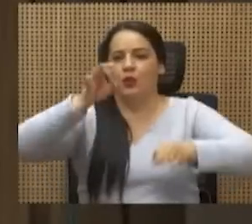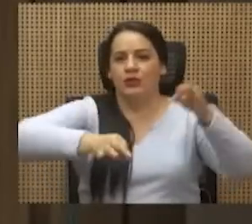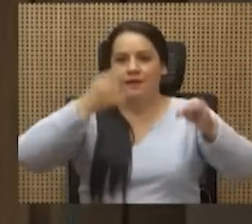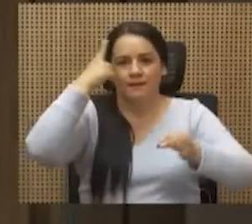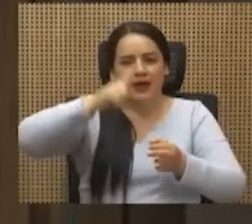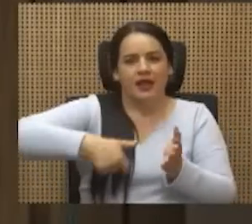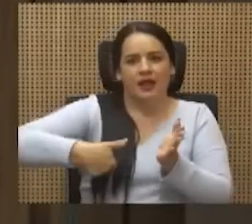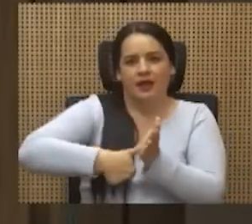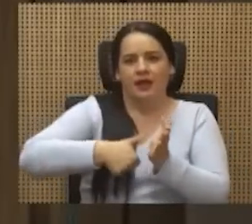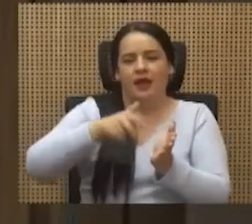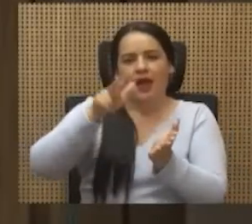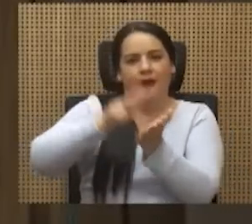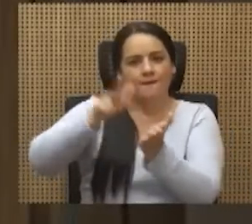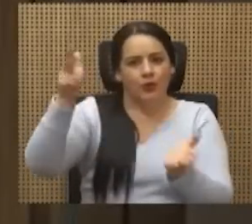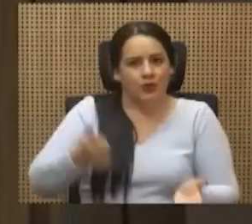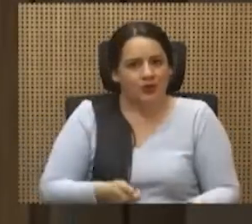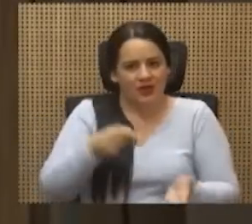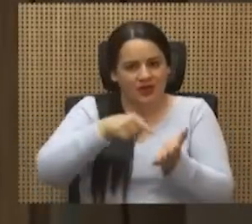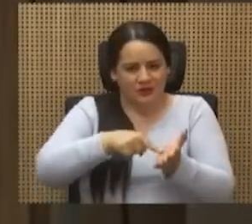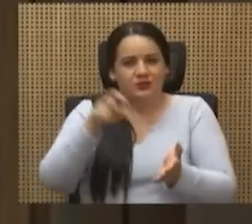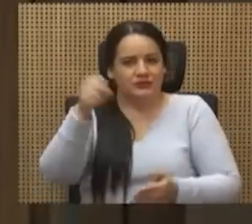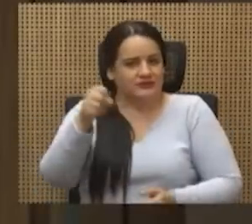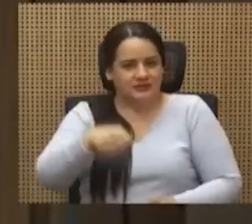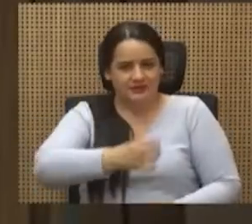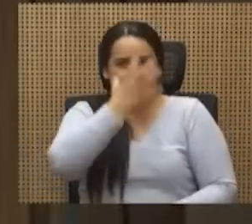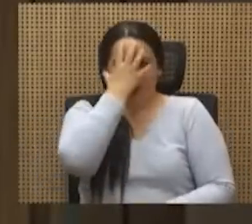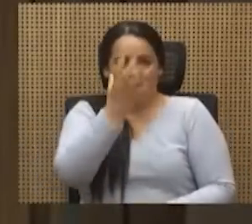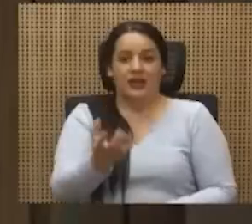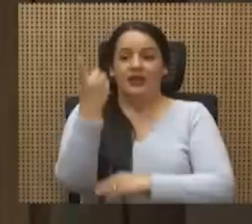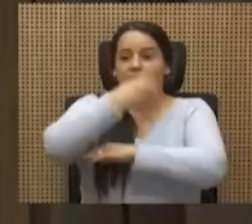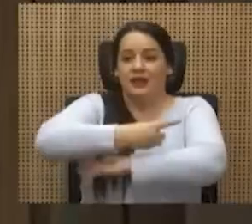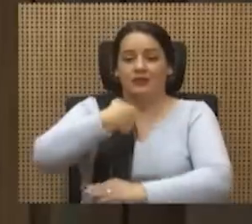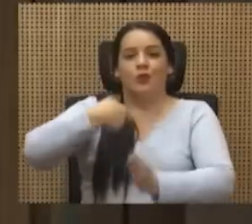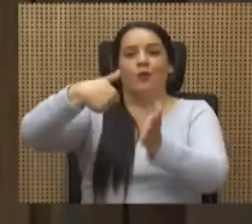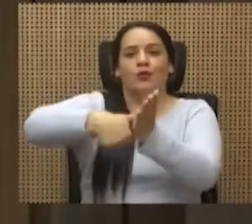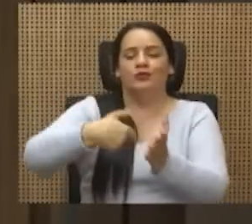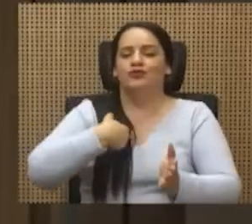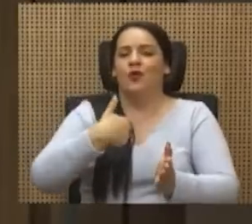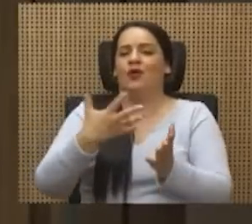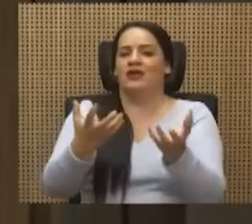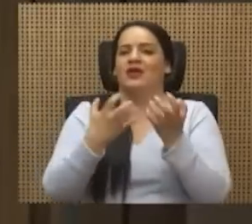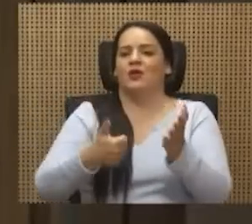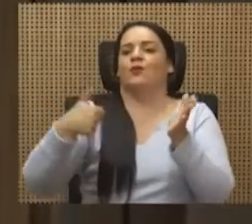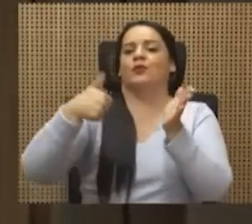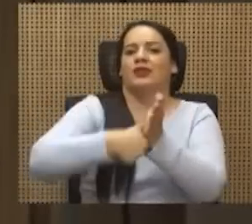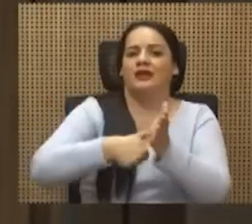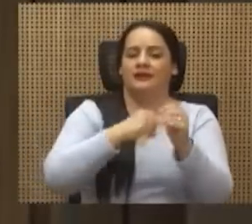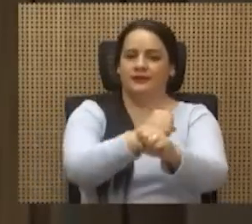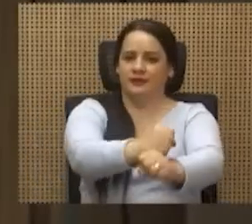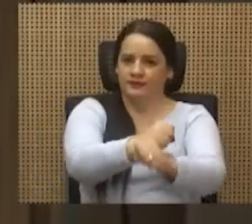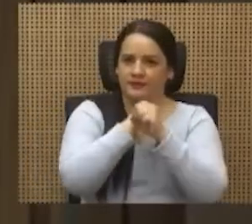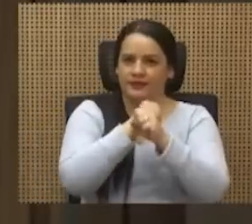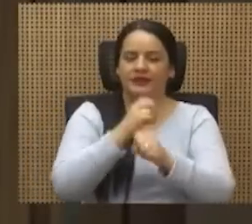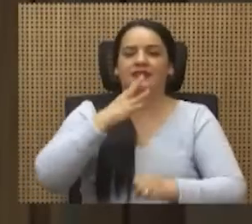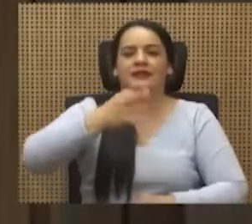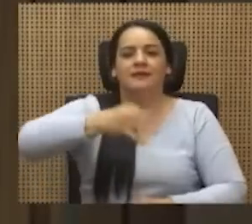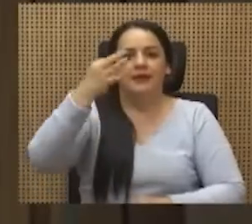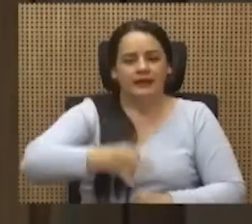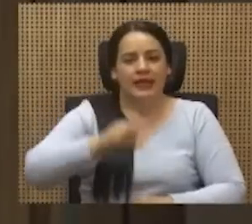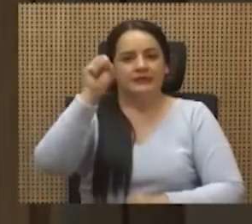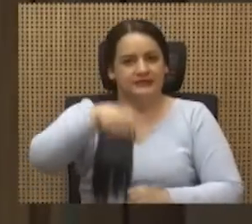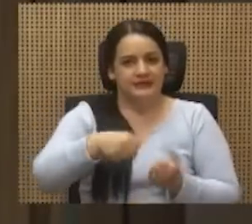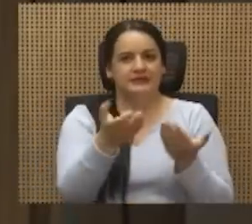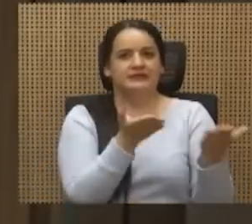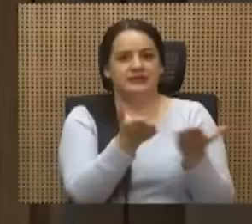aprobemos eso me da vergüenza a mí entonces el día que yo lo vote Yo quiero votar con absoluto convencimiento de que sí le sirve al país